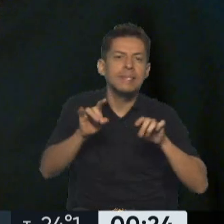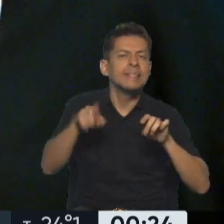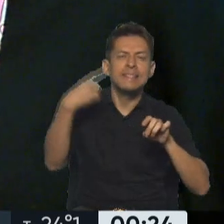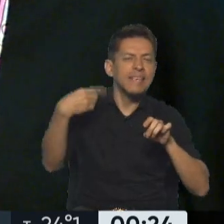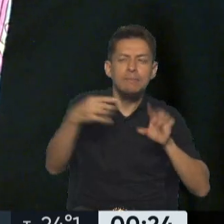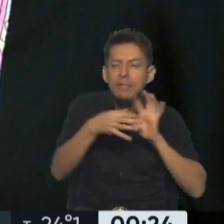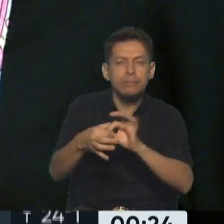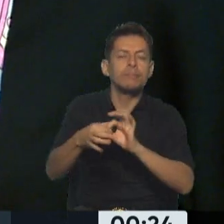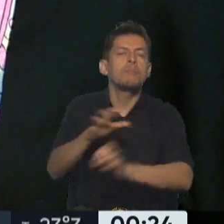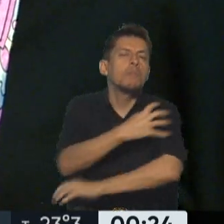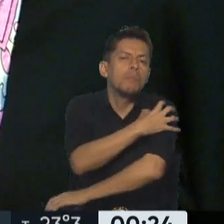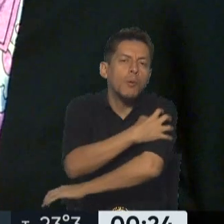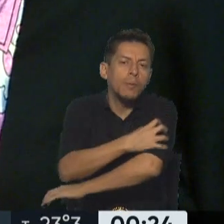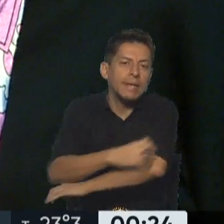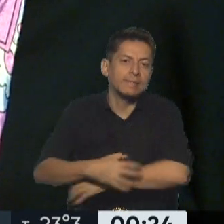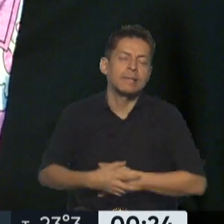pobreza. O sea,